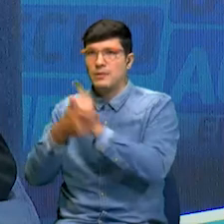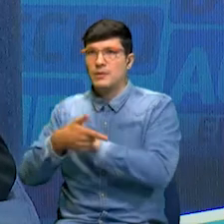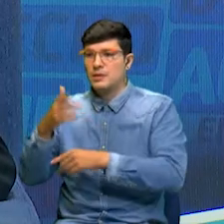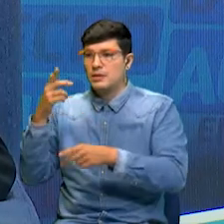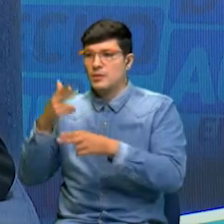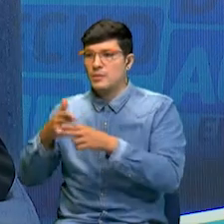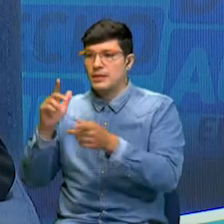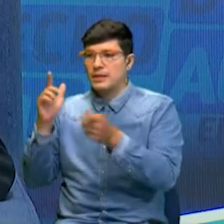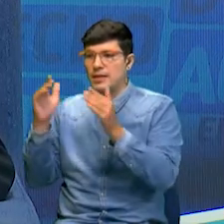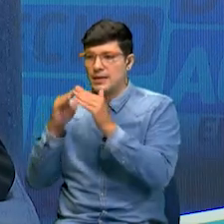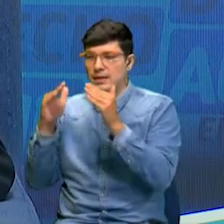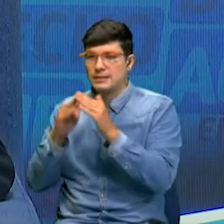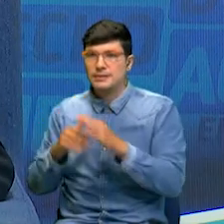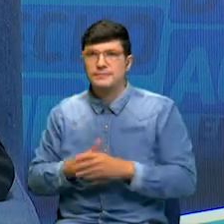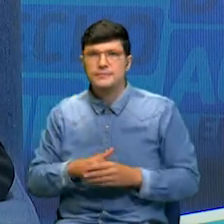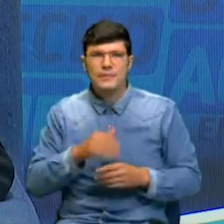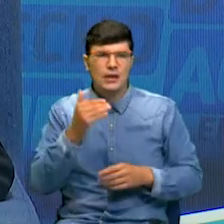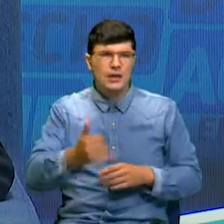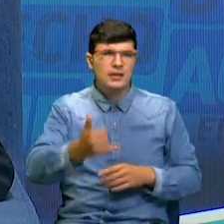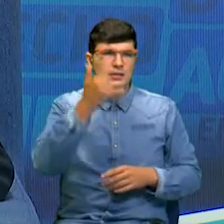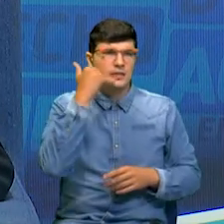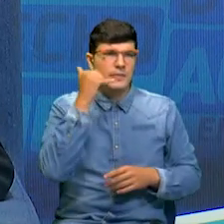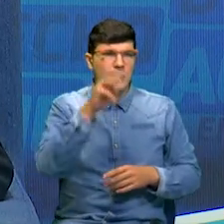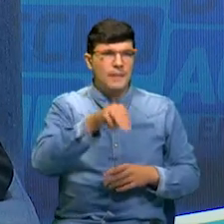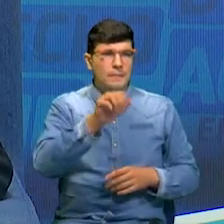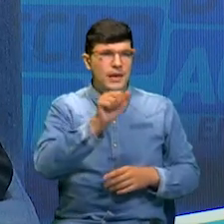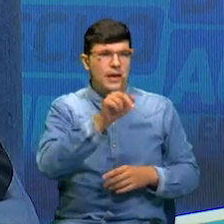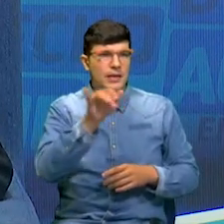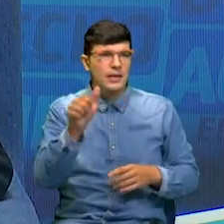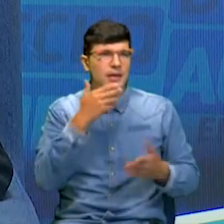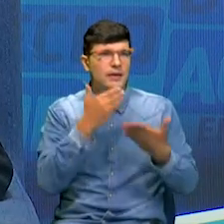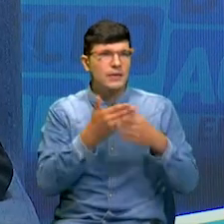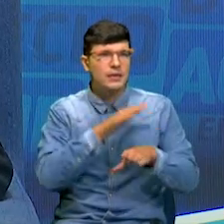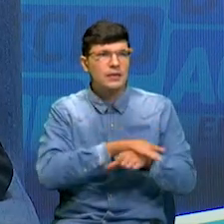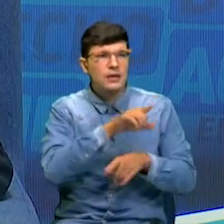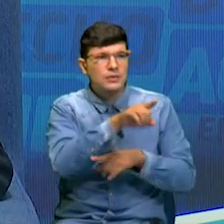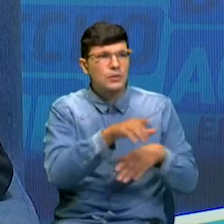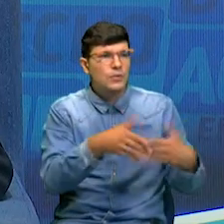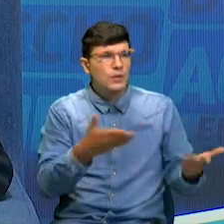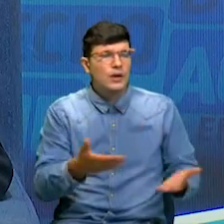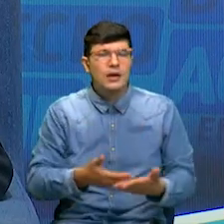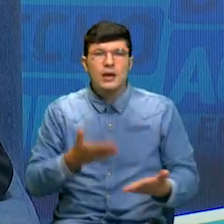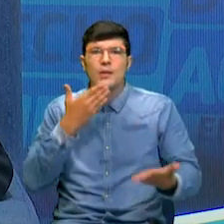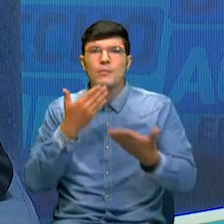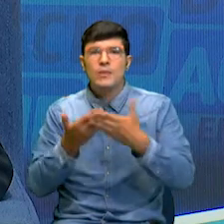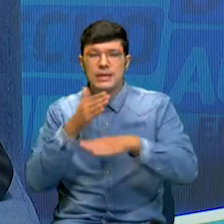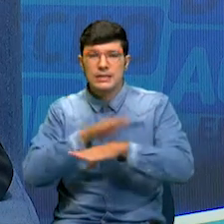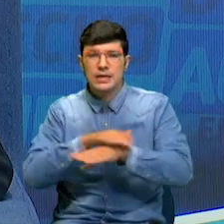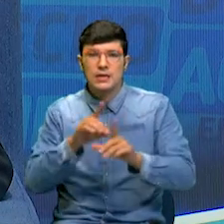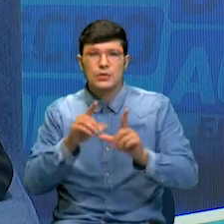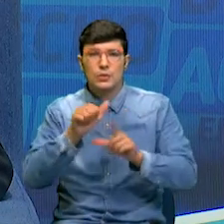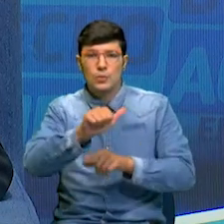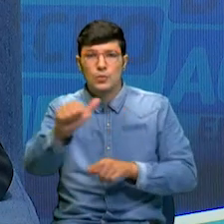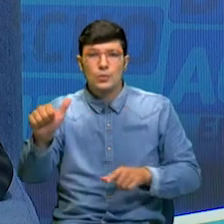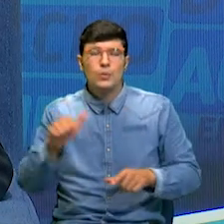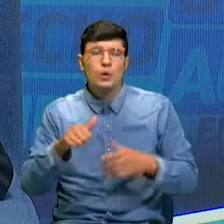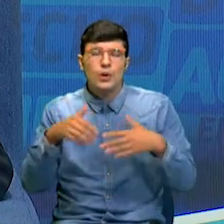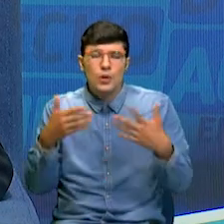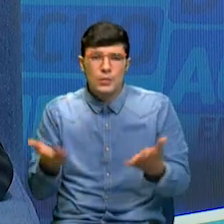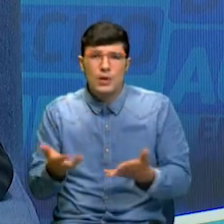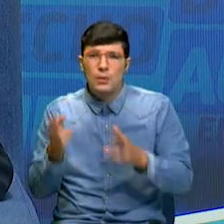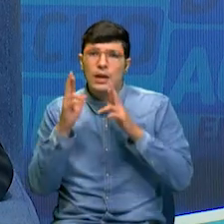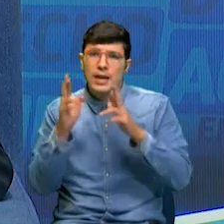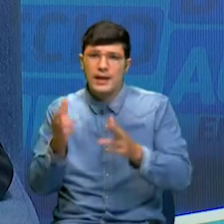María Suárez en línea. Doña María, ¿cómo le va? Buena tarde. Sí, muy buenas tardes, doctores. ¿Cómo están? Espero que